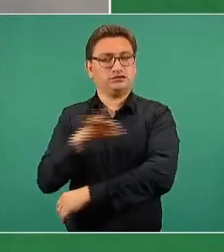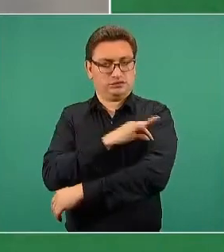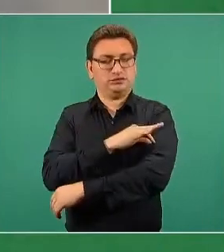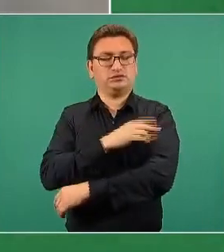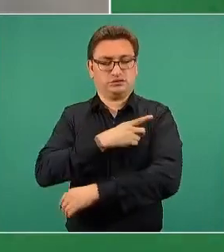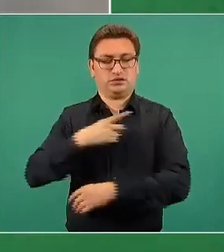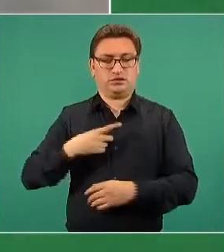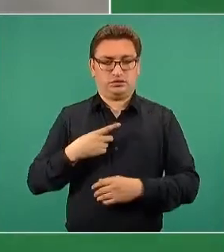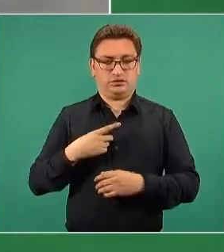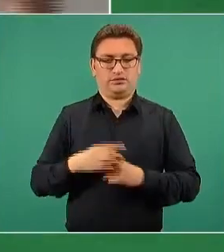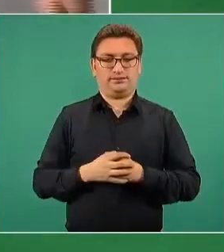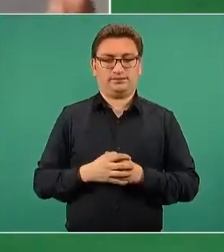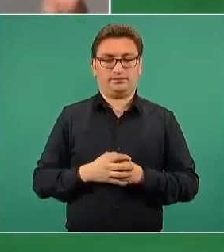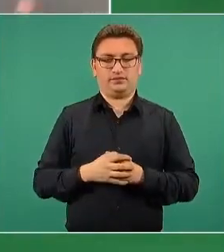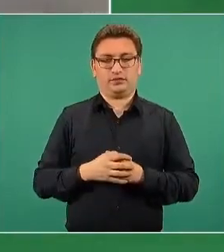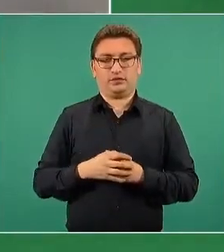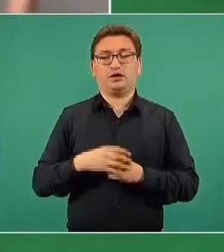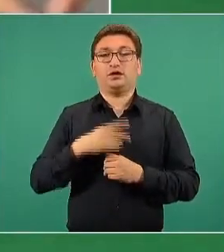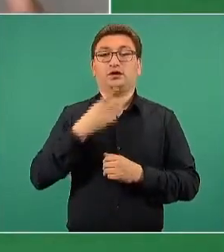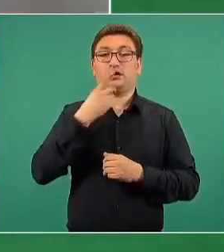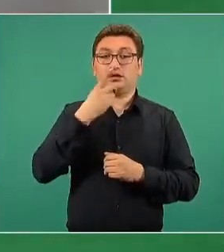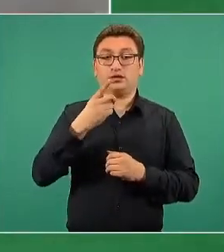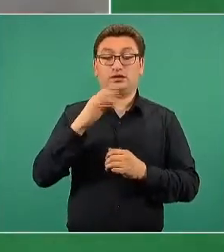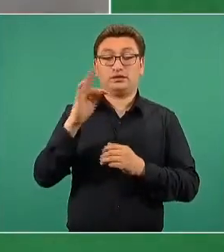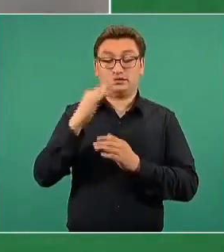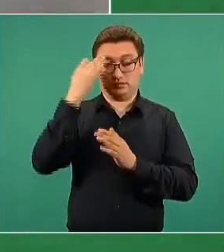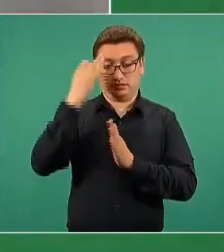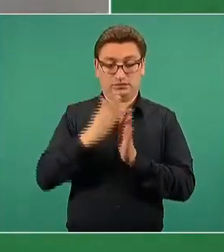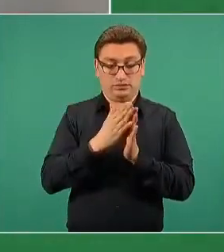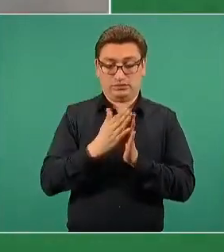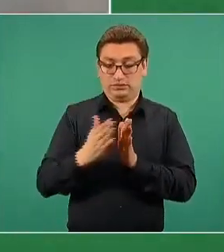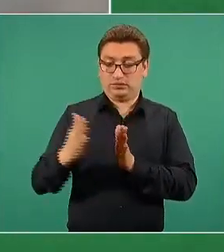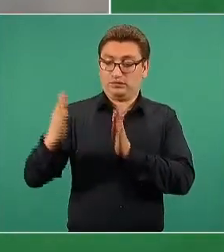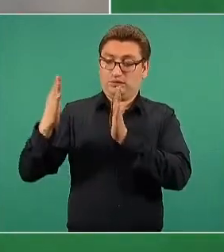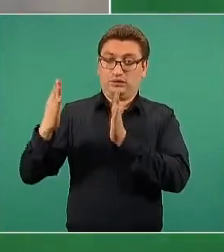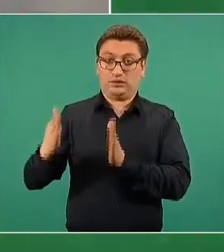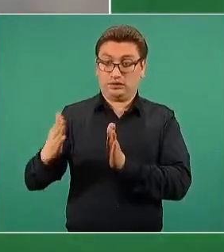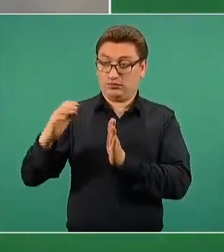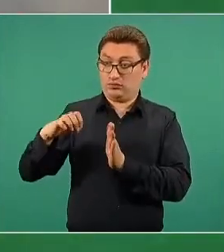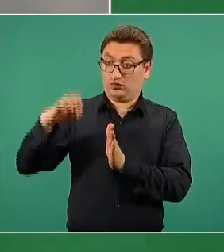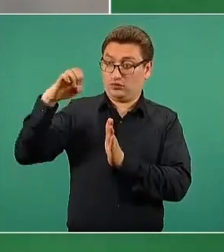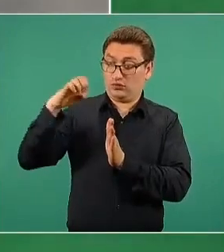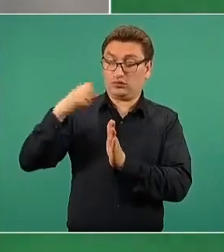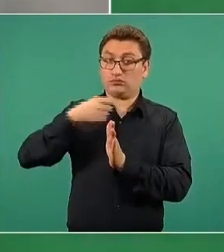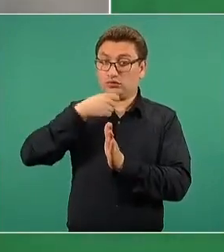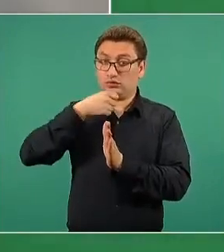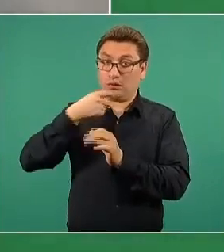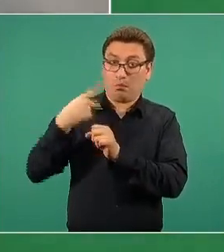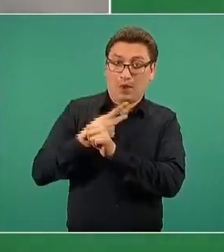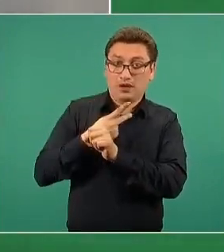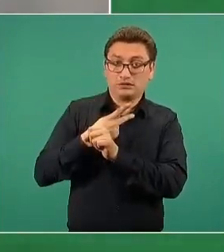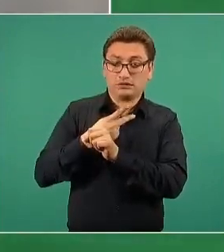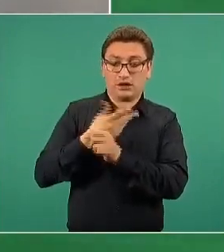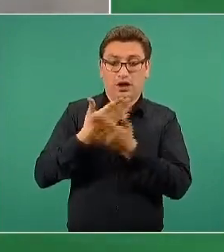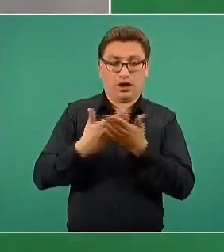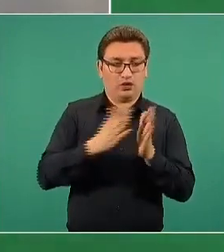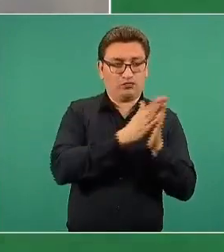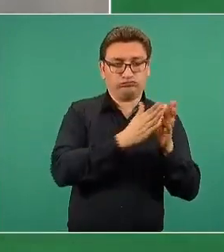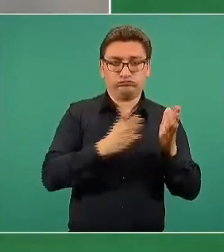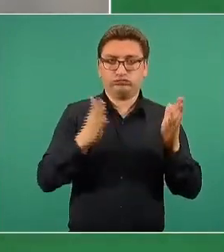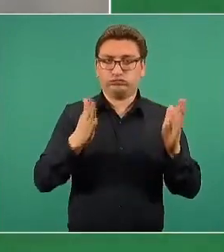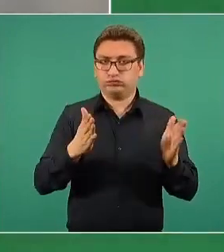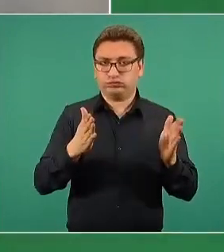aunque, permítame entrecomillar, haya pasado el tiempo. O sea, tenemos una meta mínima